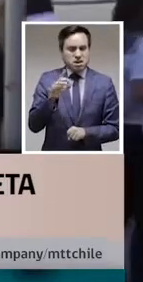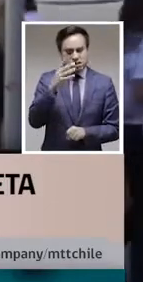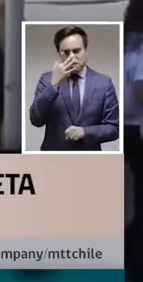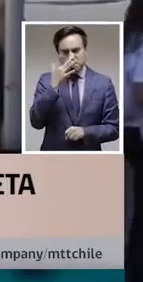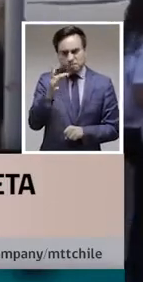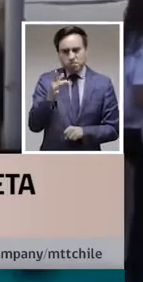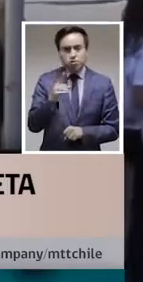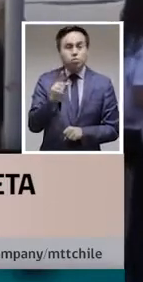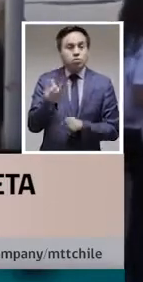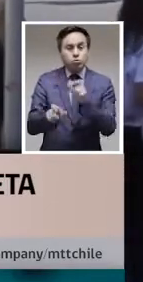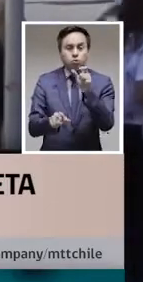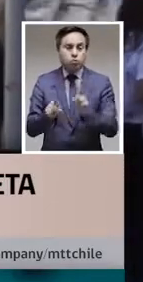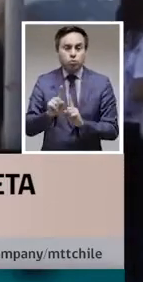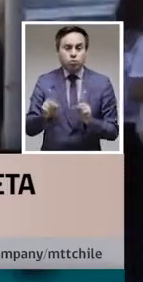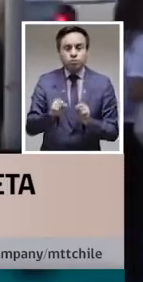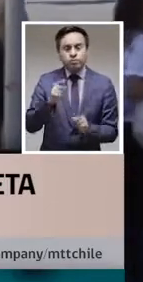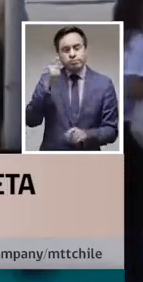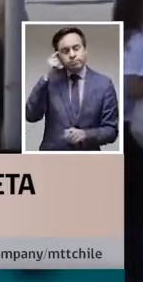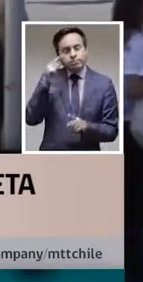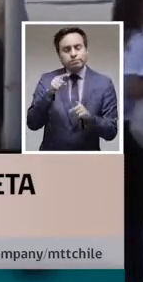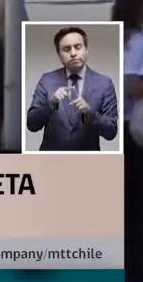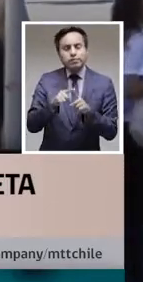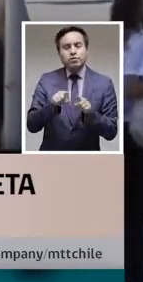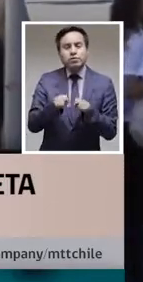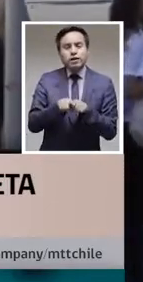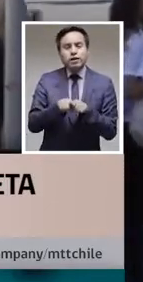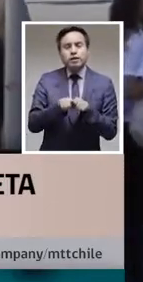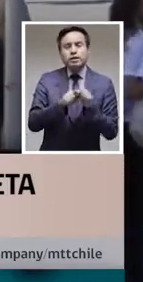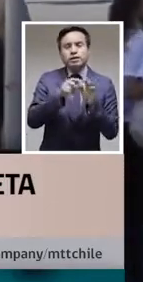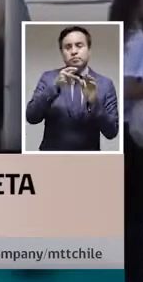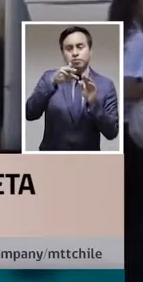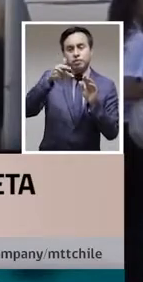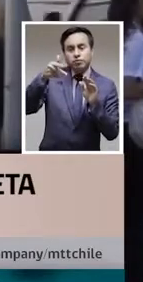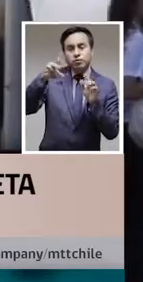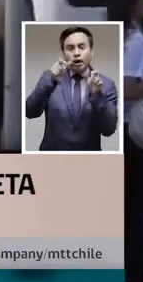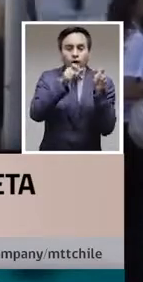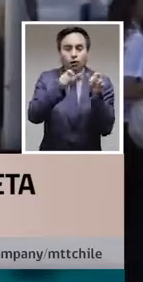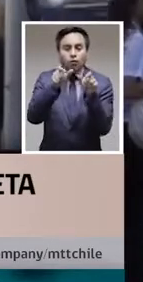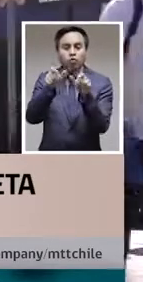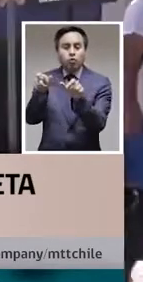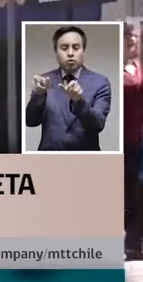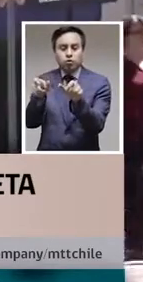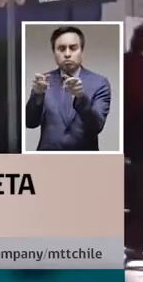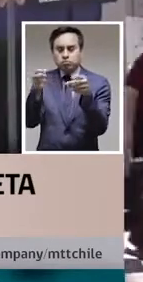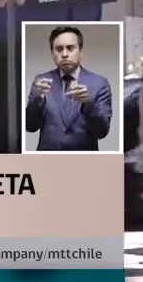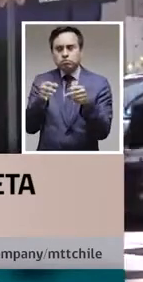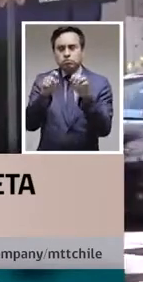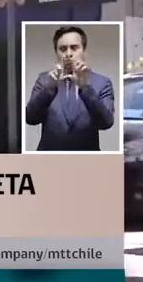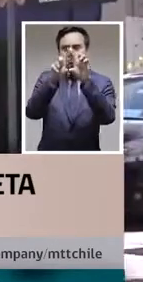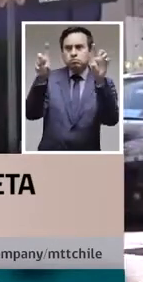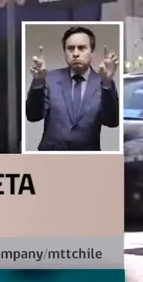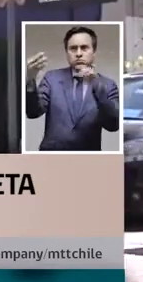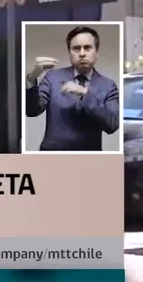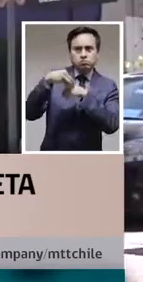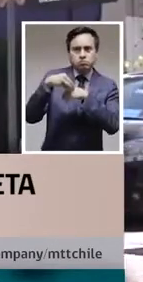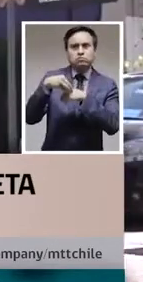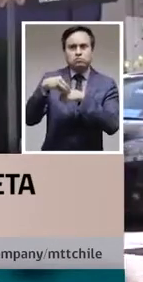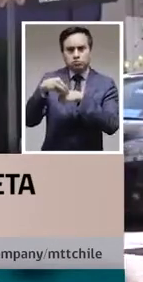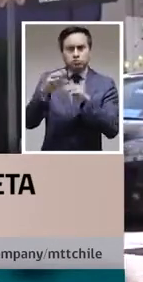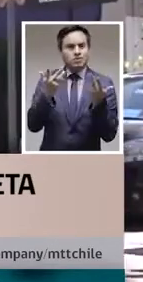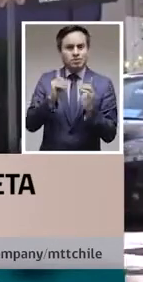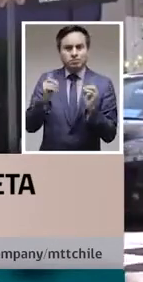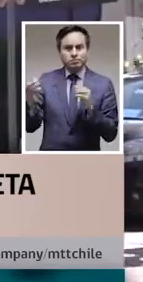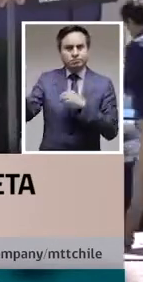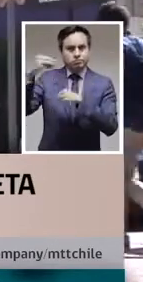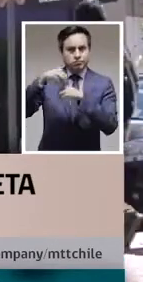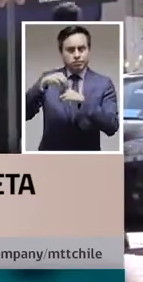personas. Se trata de instalar dispositivos de control debidamente señalizados anticipadamente, de